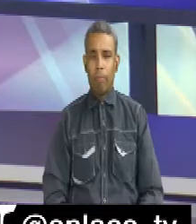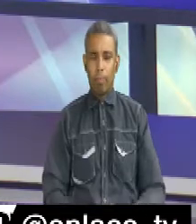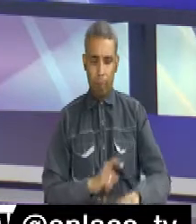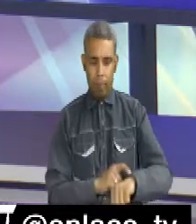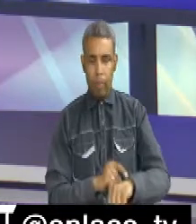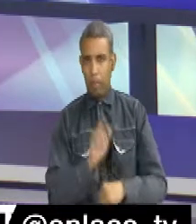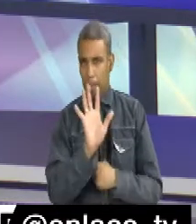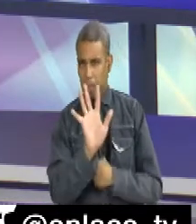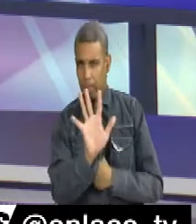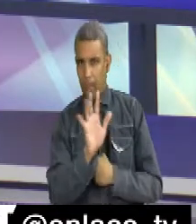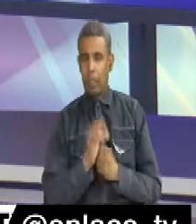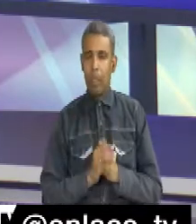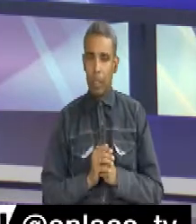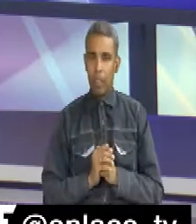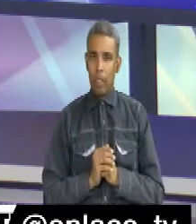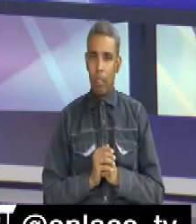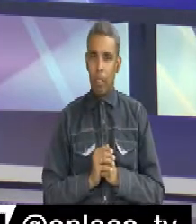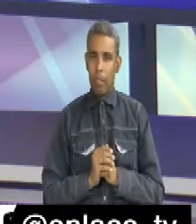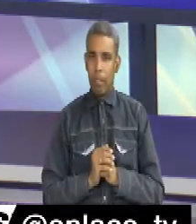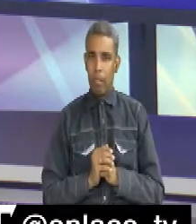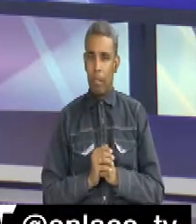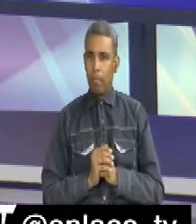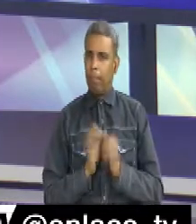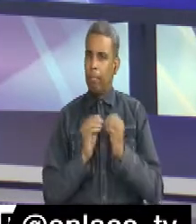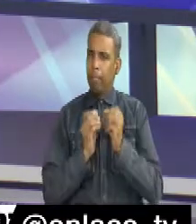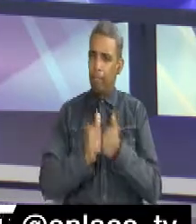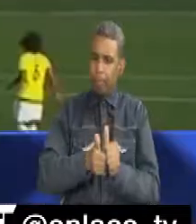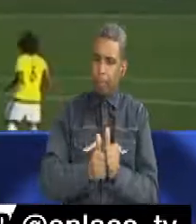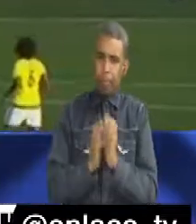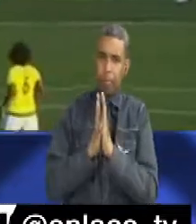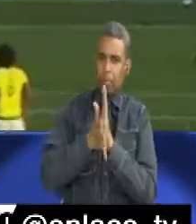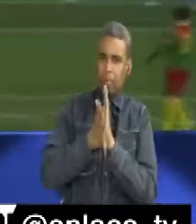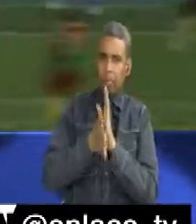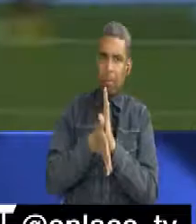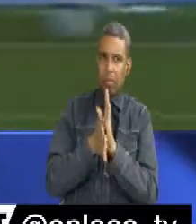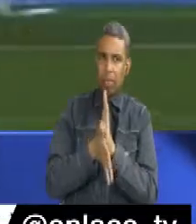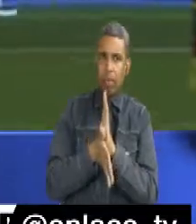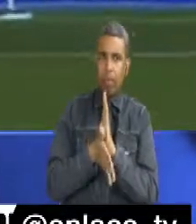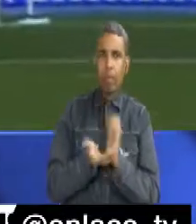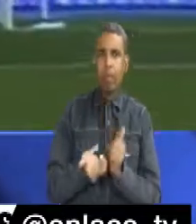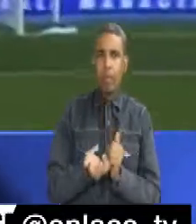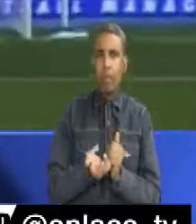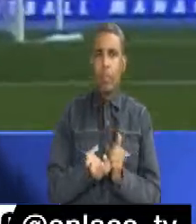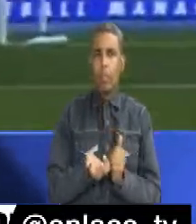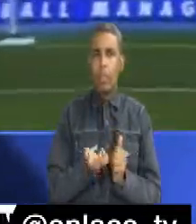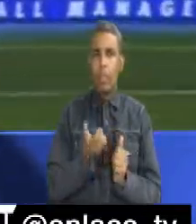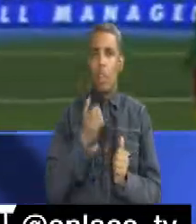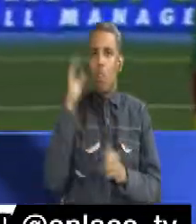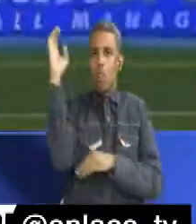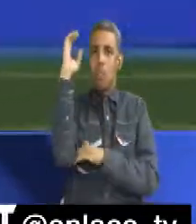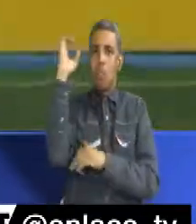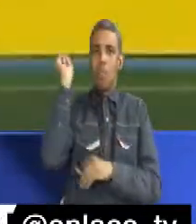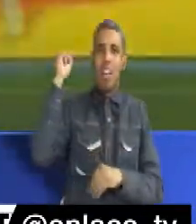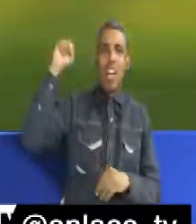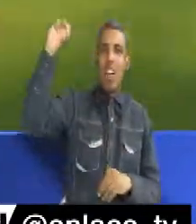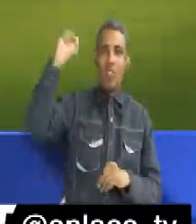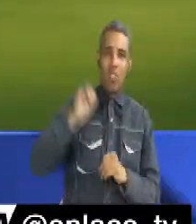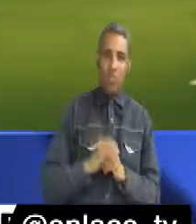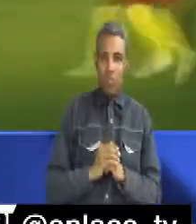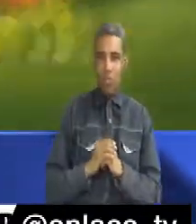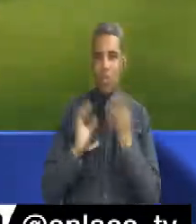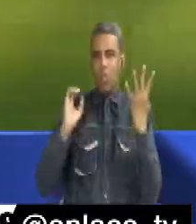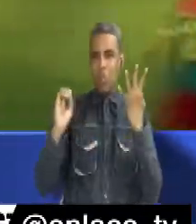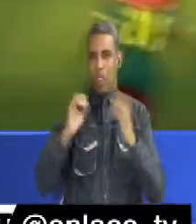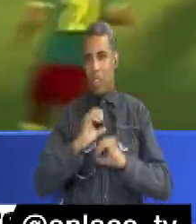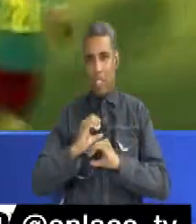una segunda pausa en Enlace Noticias. Al volver en deportes, espera información desde Madrid sobre la celebración de los colombianos con el triunfo